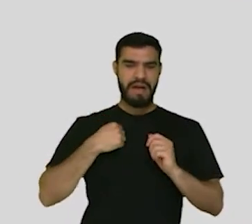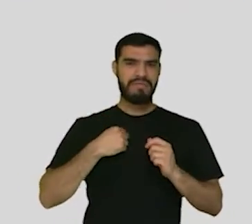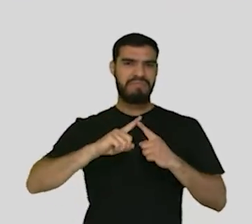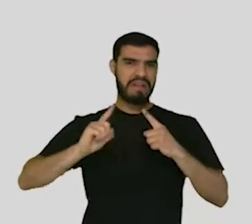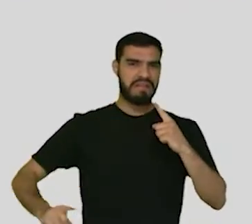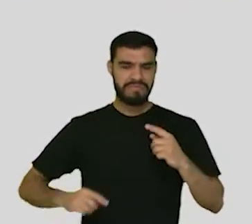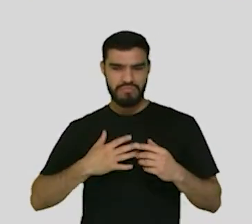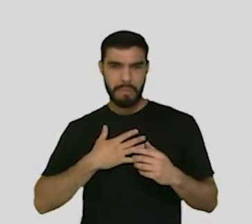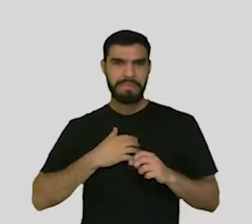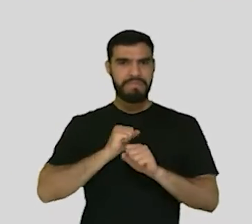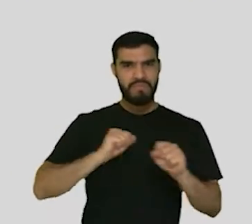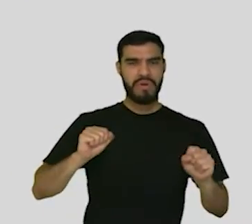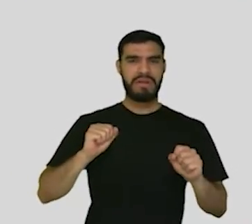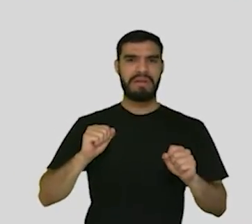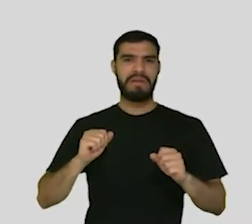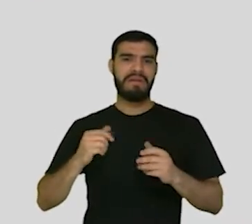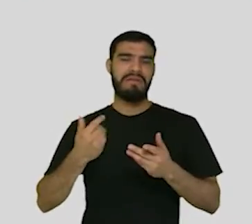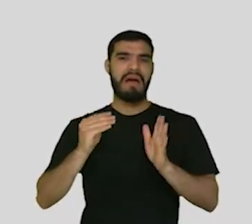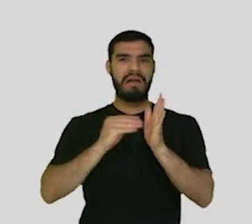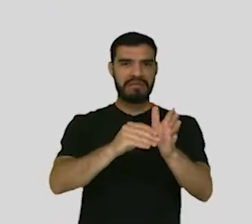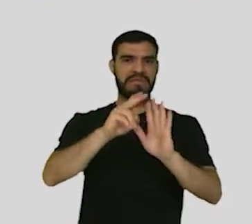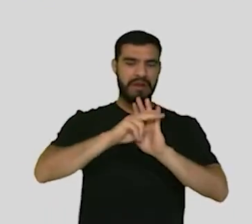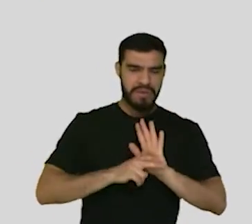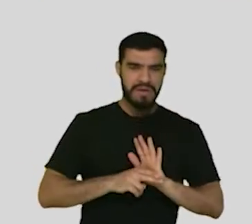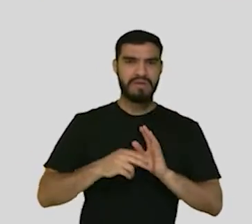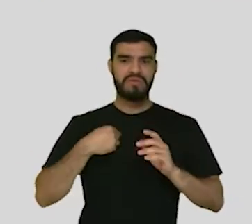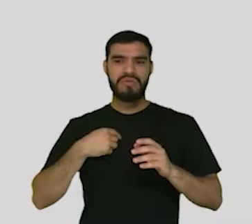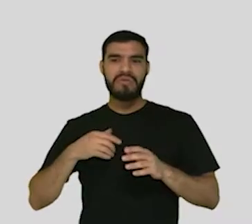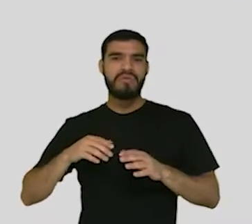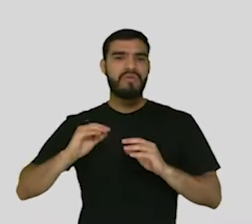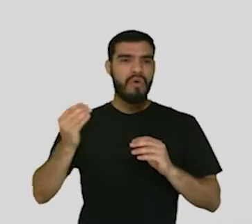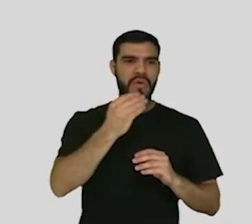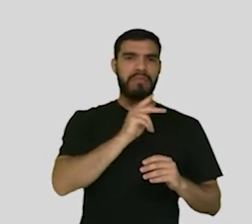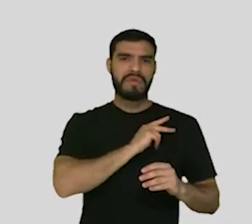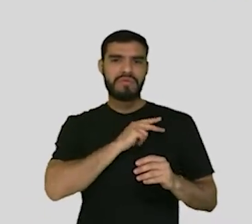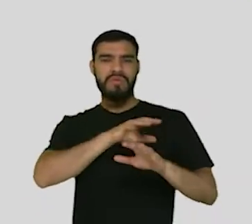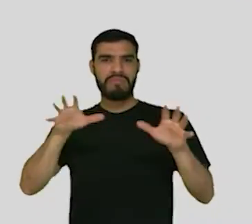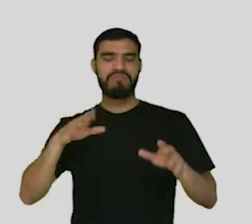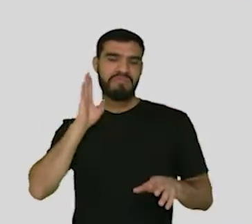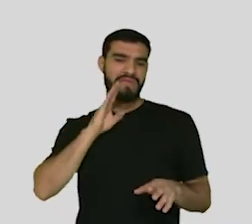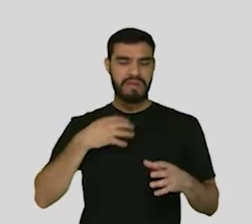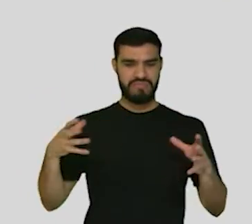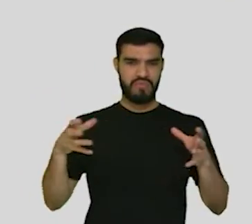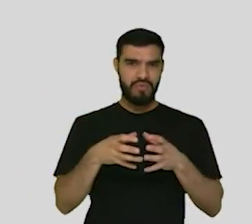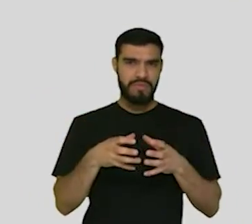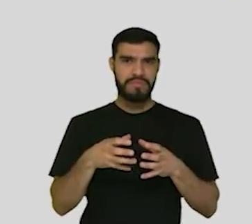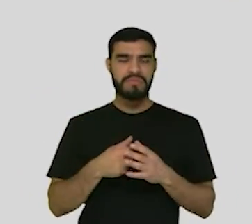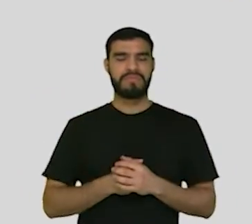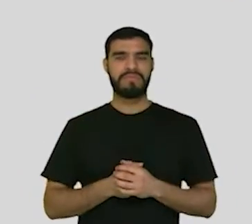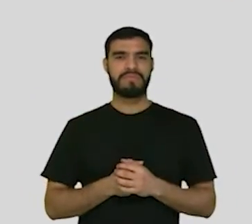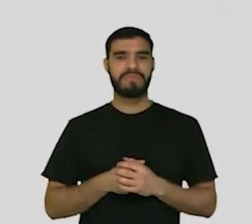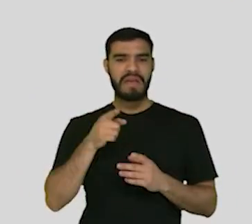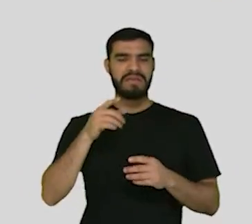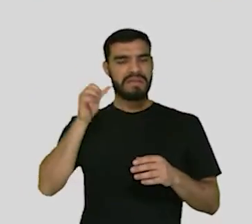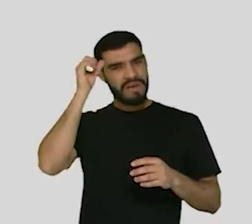ayuye imagen dive cuera ha royo ayuabe y este trans dive ha pe fase ver en una pe y ponabar